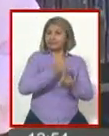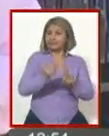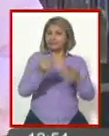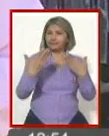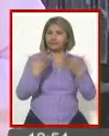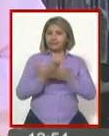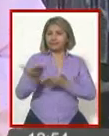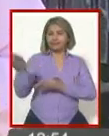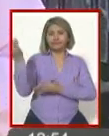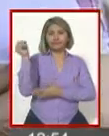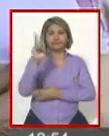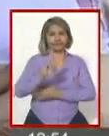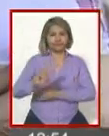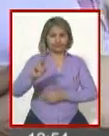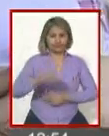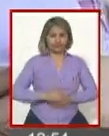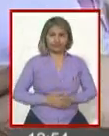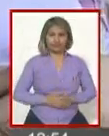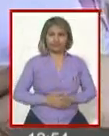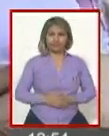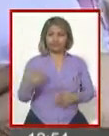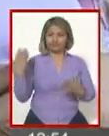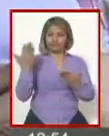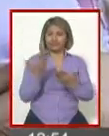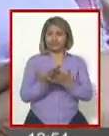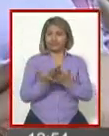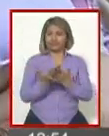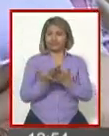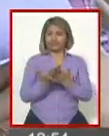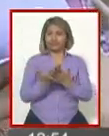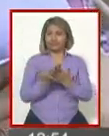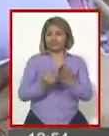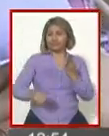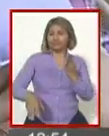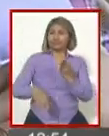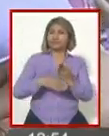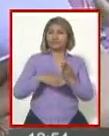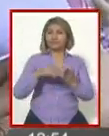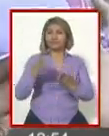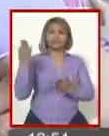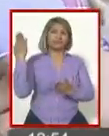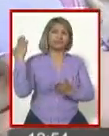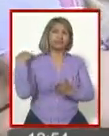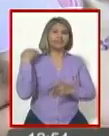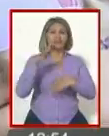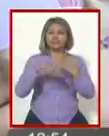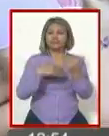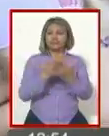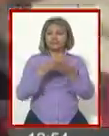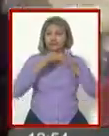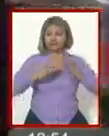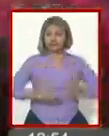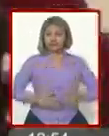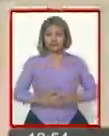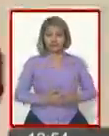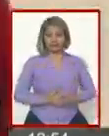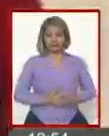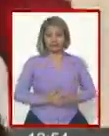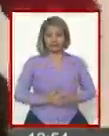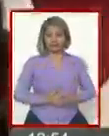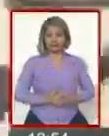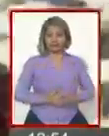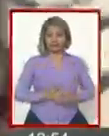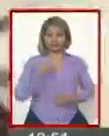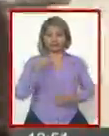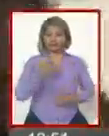que recibió el pasado viernes. Y vinieron todos los gendarmes, me acabaron de patear toda mi espalda, todo. Y me dijeron